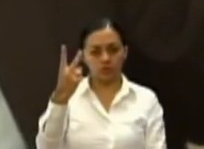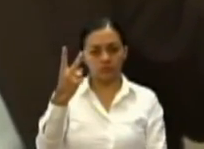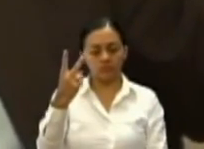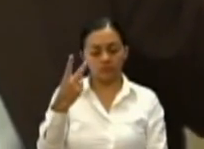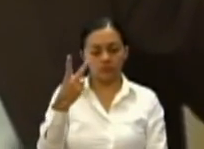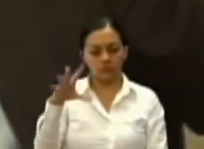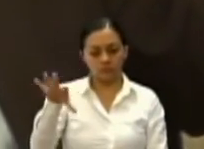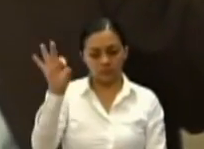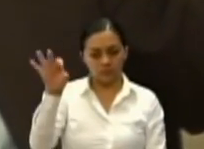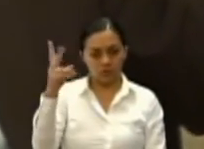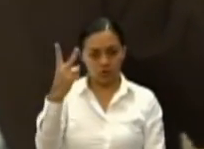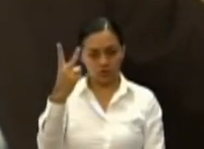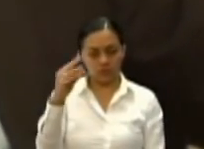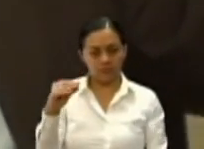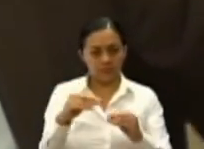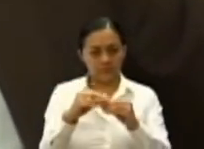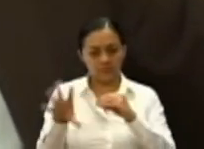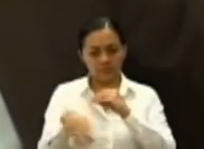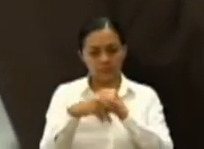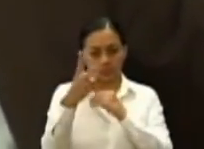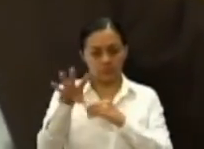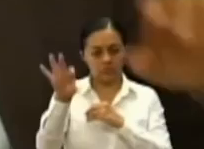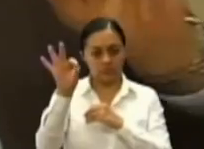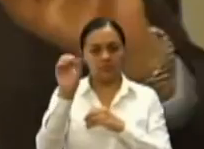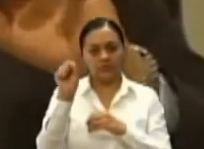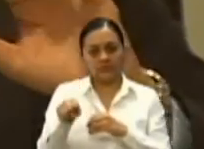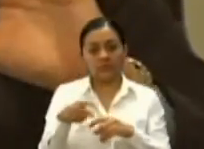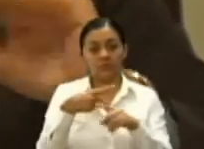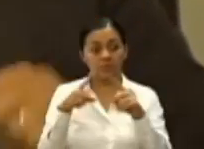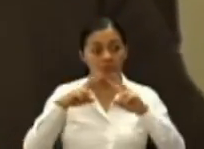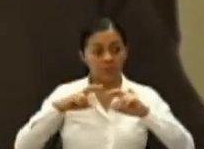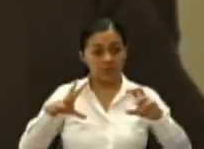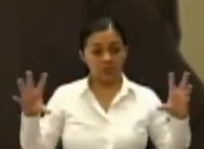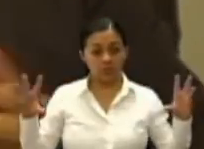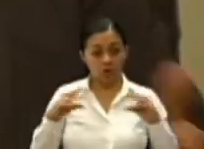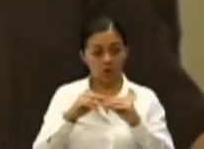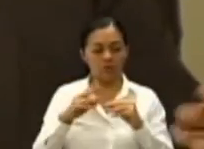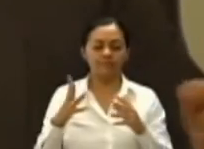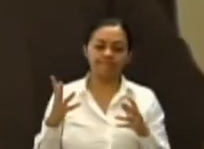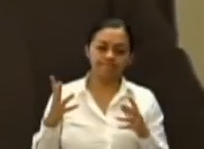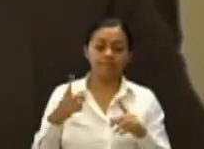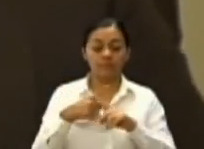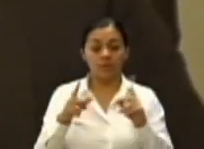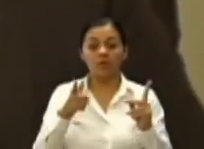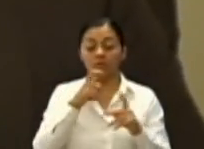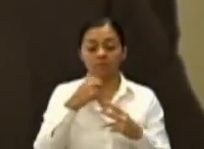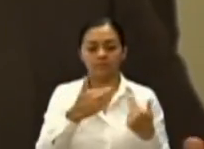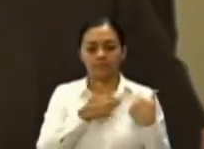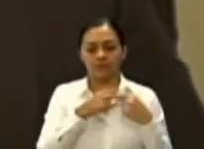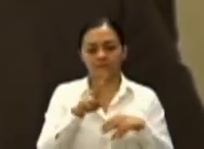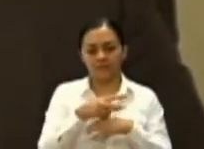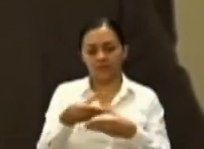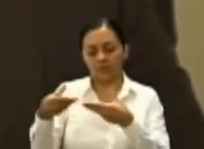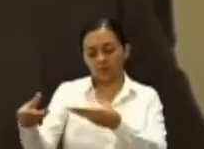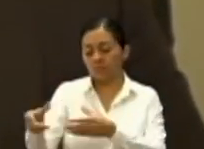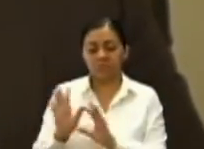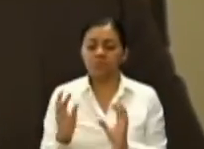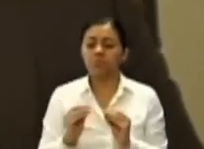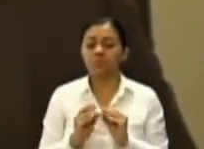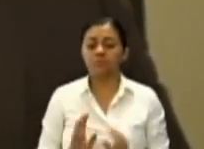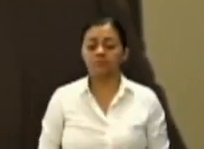grandes conclusiones de la investigación oficial pero sí son irregularidades y eso se le pasará al señor fiscal ok